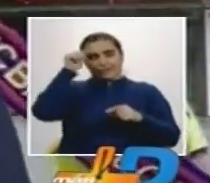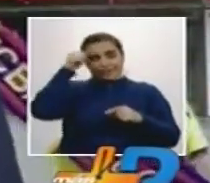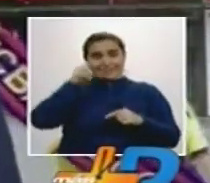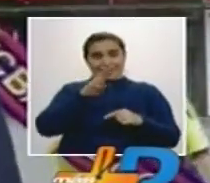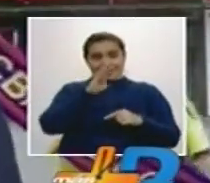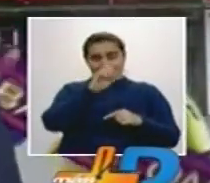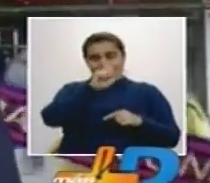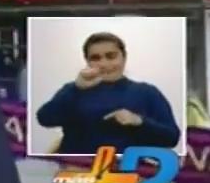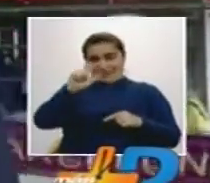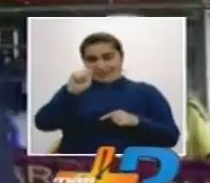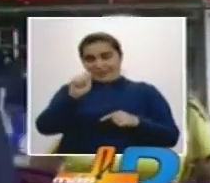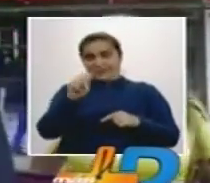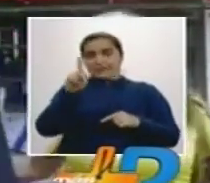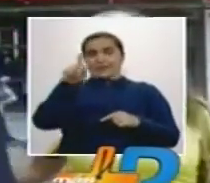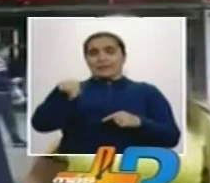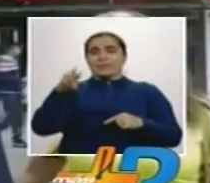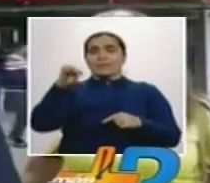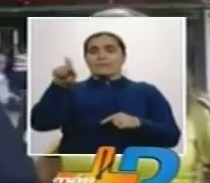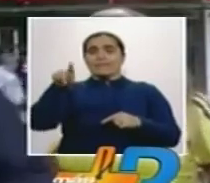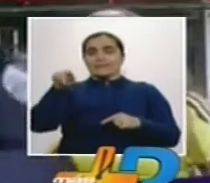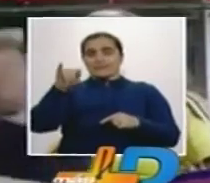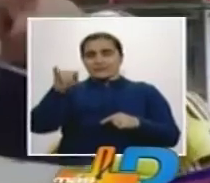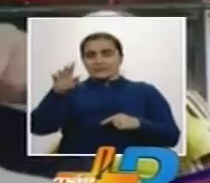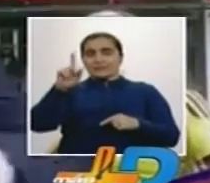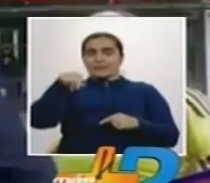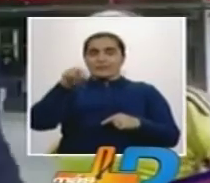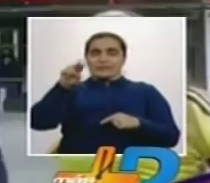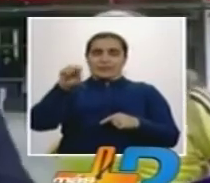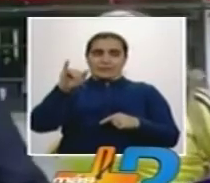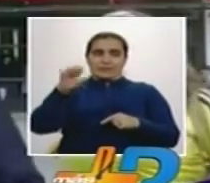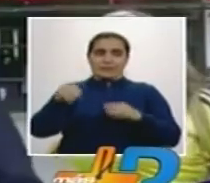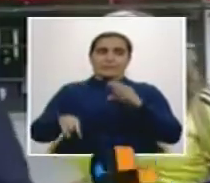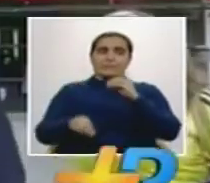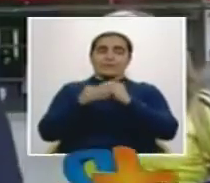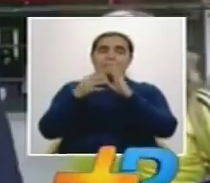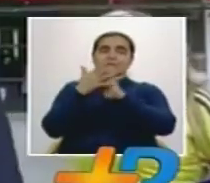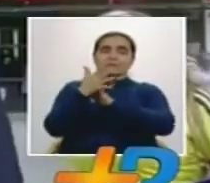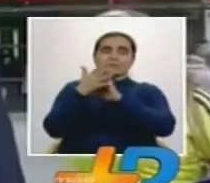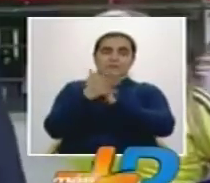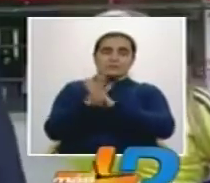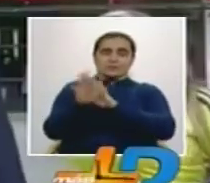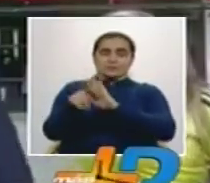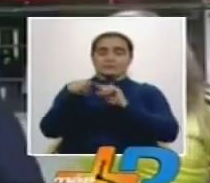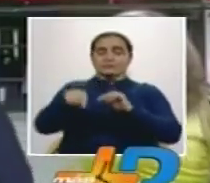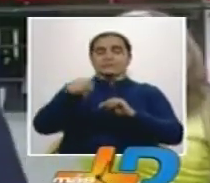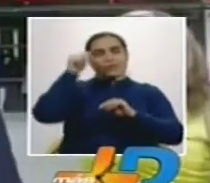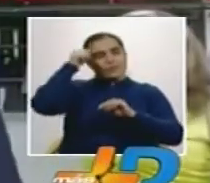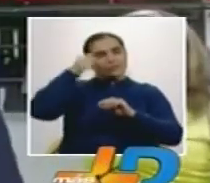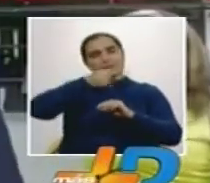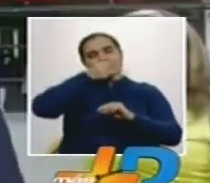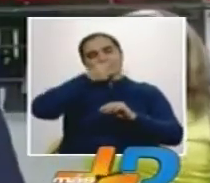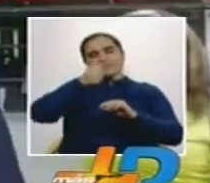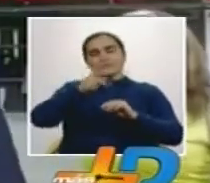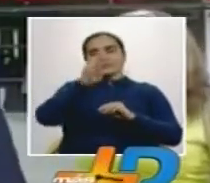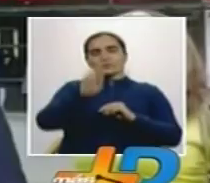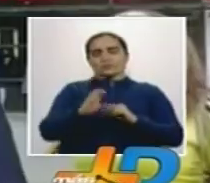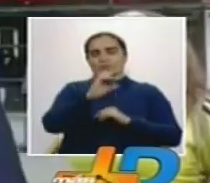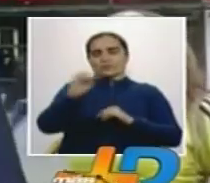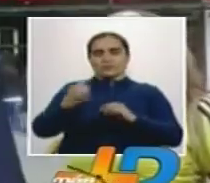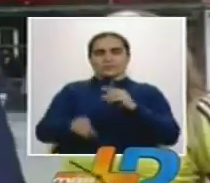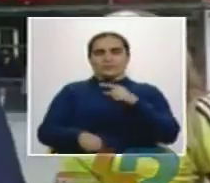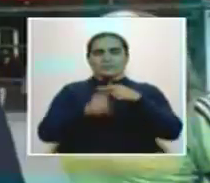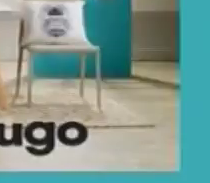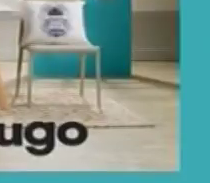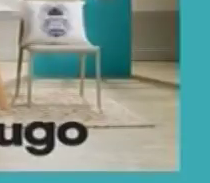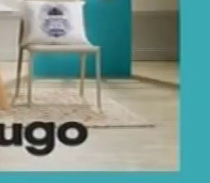Bacca y el Barcelona de Lionel Messi y Neymar. Continúen con la más completa información del mejor noticiero del suroccidente colombiano, Más